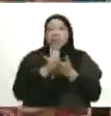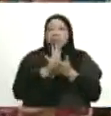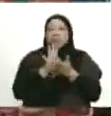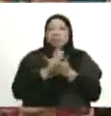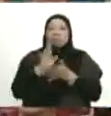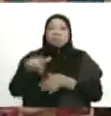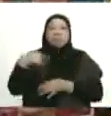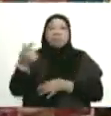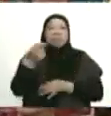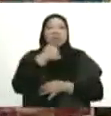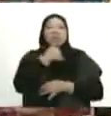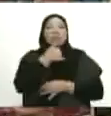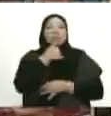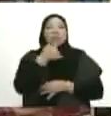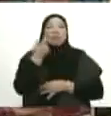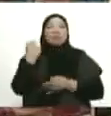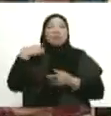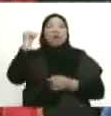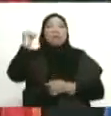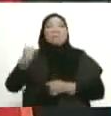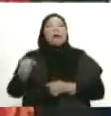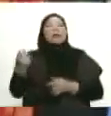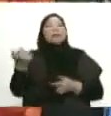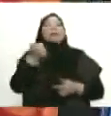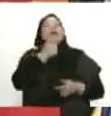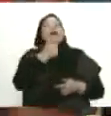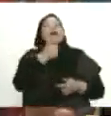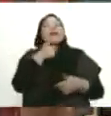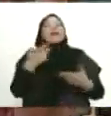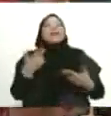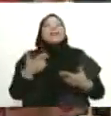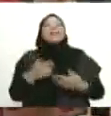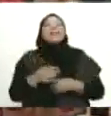Mañana, ¿quiénes de ustedes van al mazo?